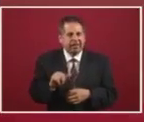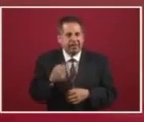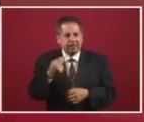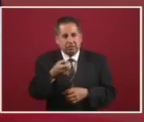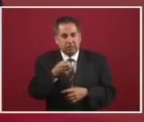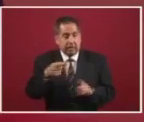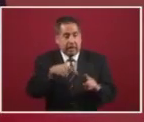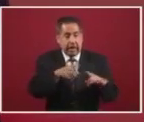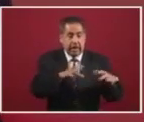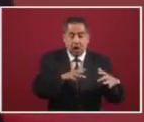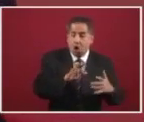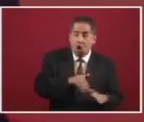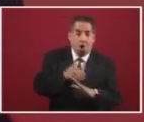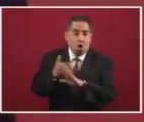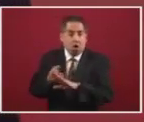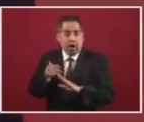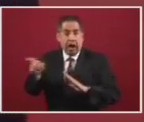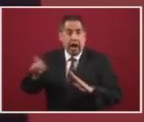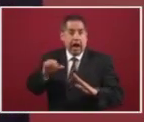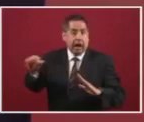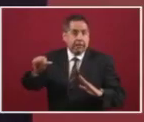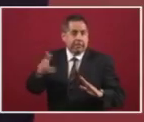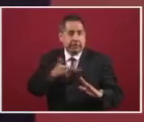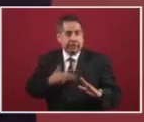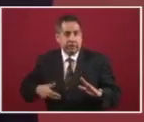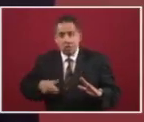contra el presidente Juárez.